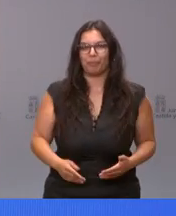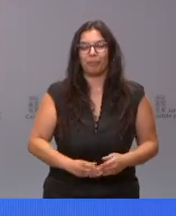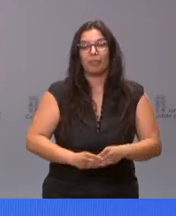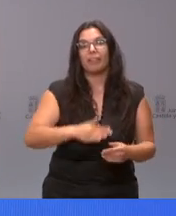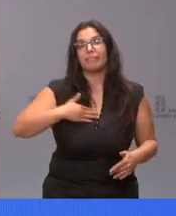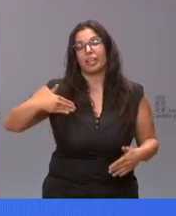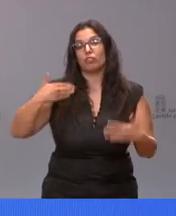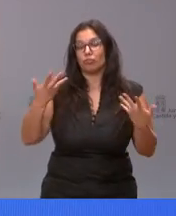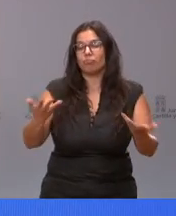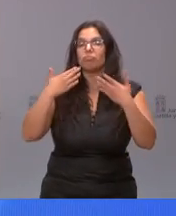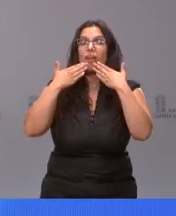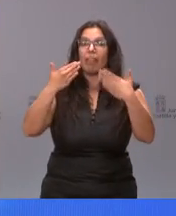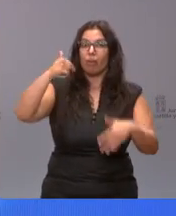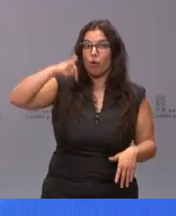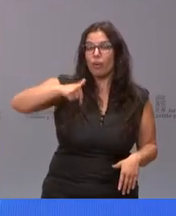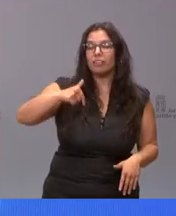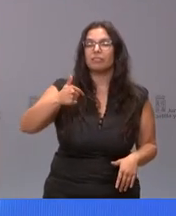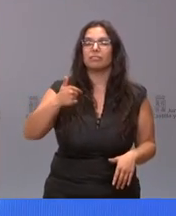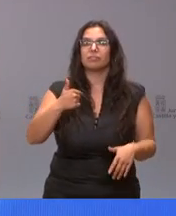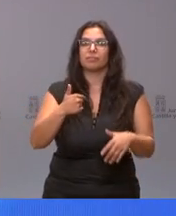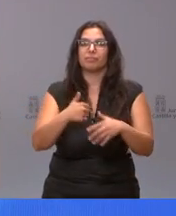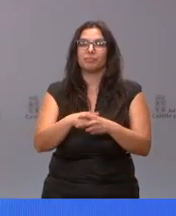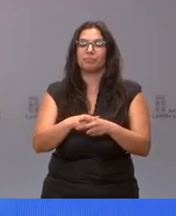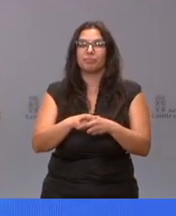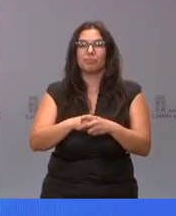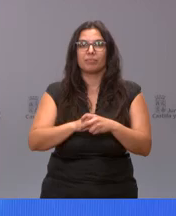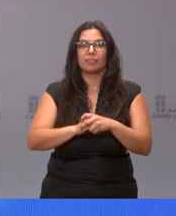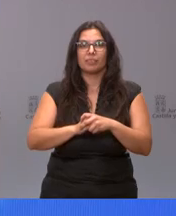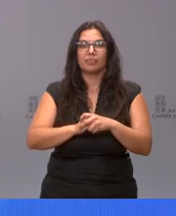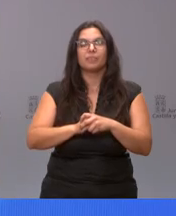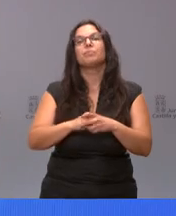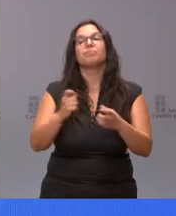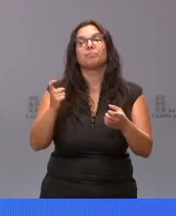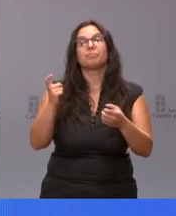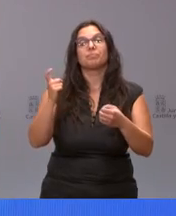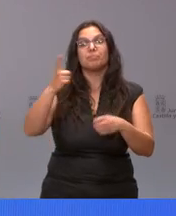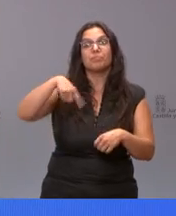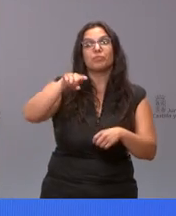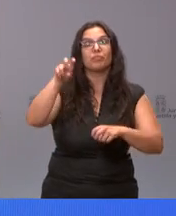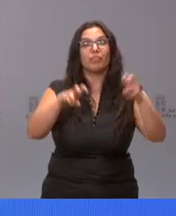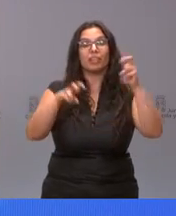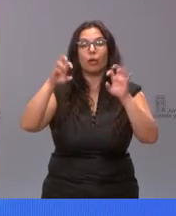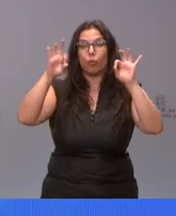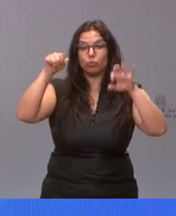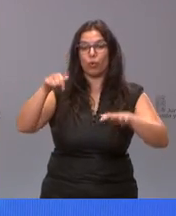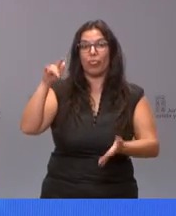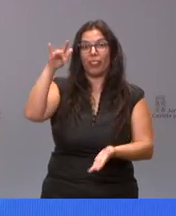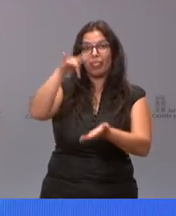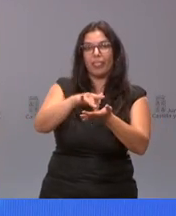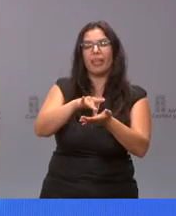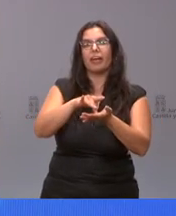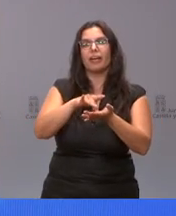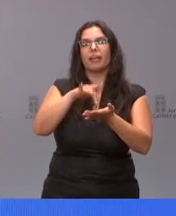agradecer, por tanto, hoy su presencia, vuestra presencia, el día en el que se celebran